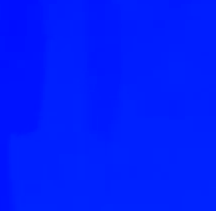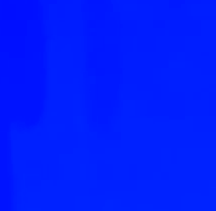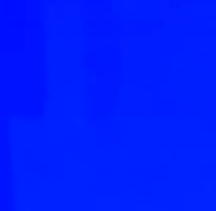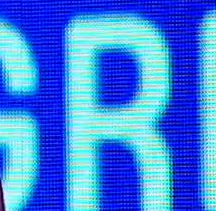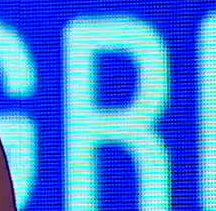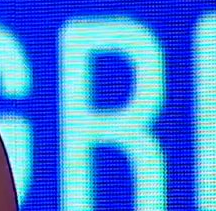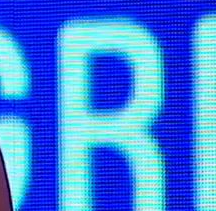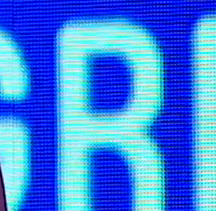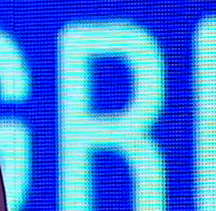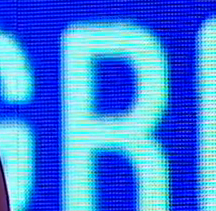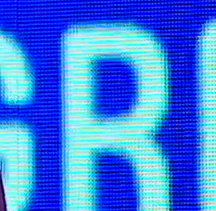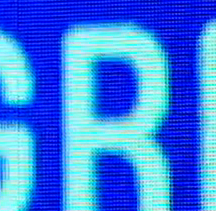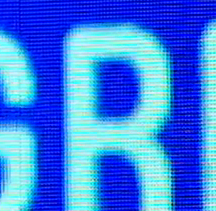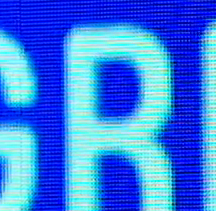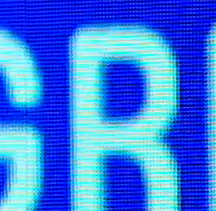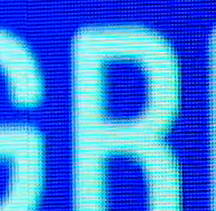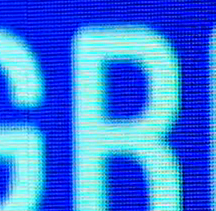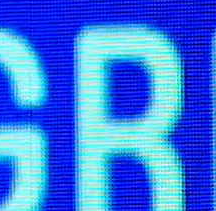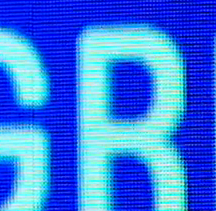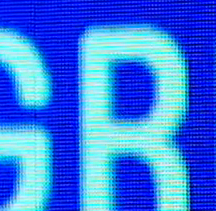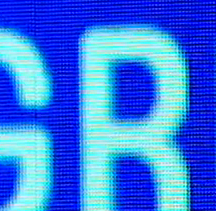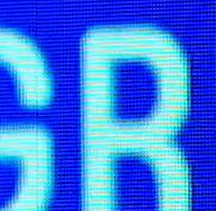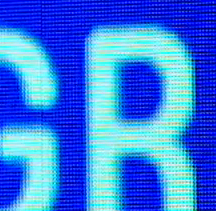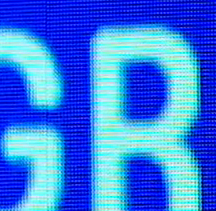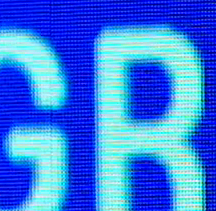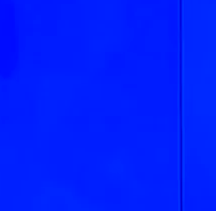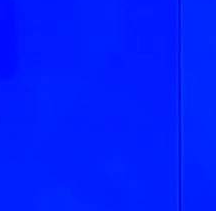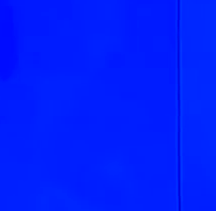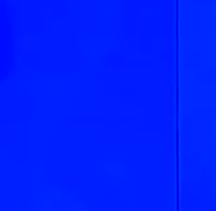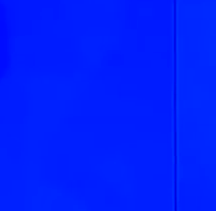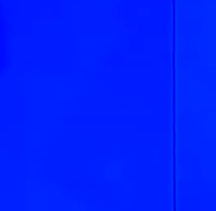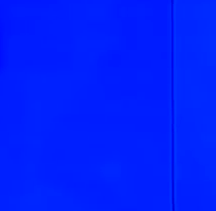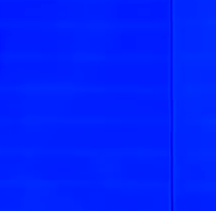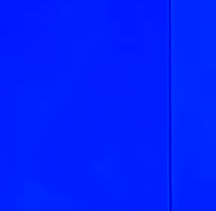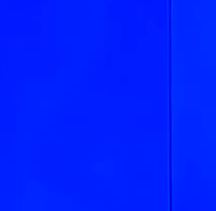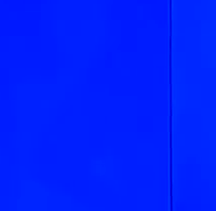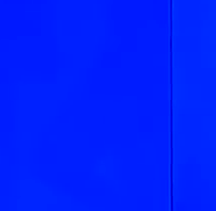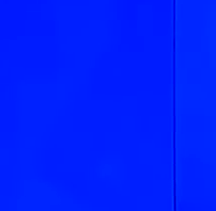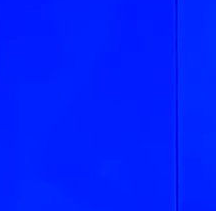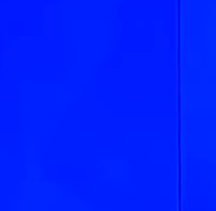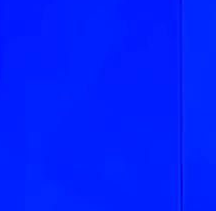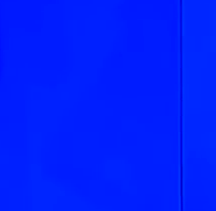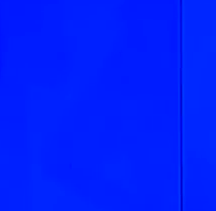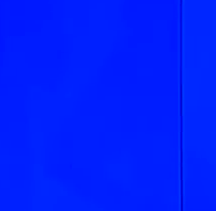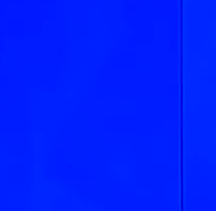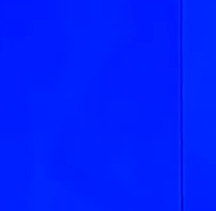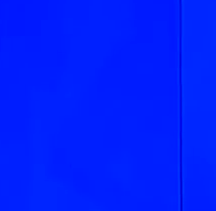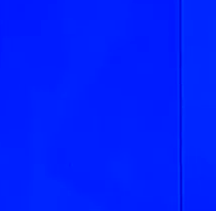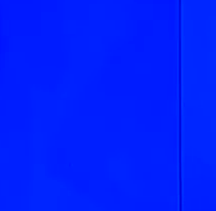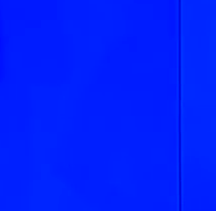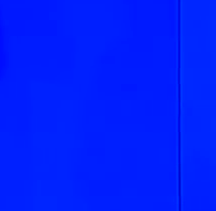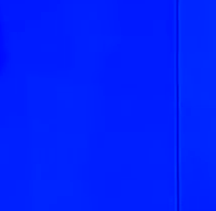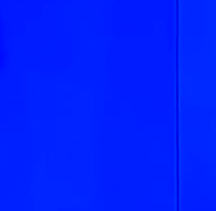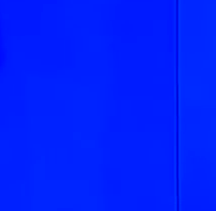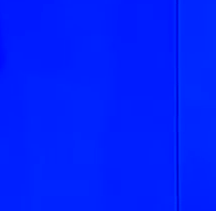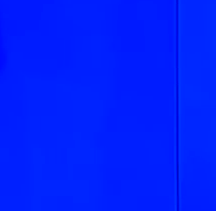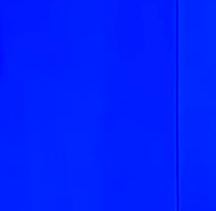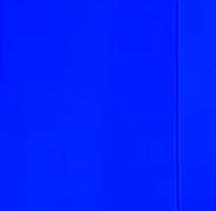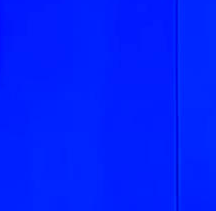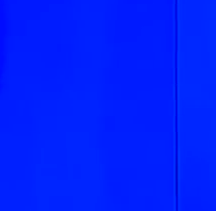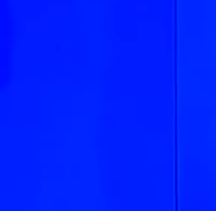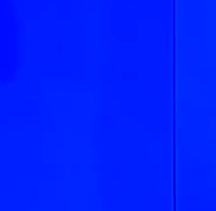qué especie queremos ser. Así es, y les volvemos a recordar también que si quieren comentar alguna de las exposiciones de las ponencias pueden hacerlo con el